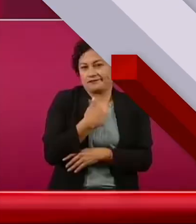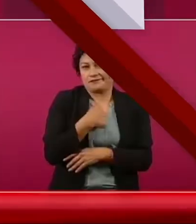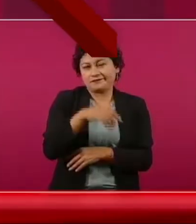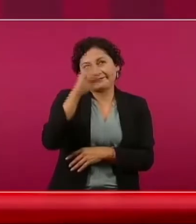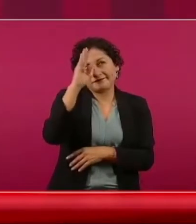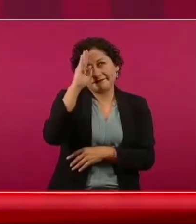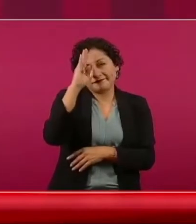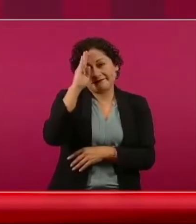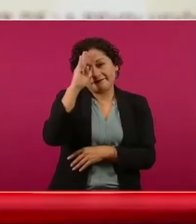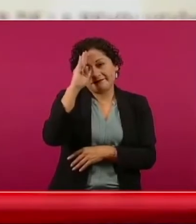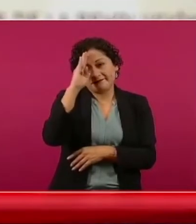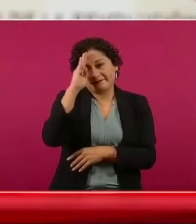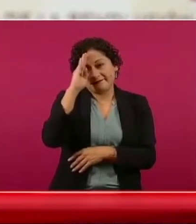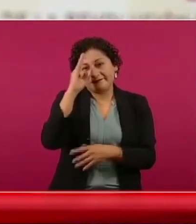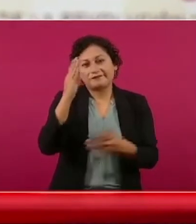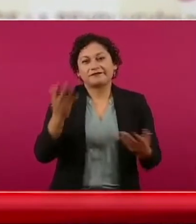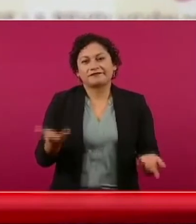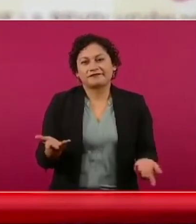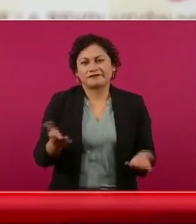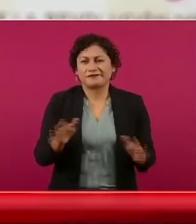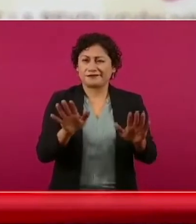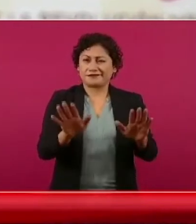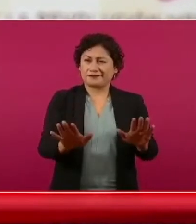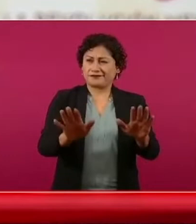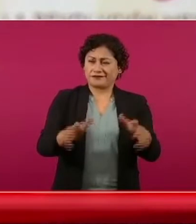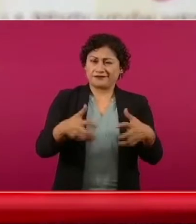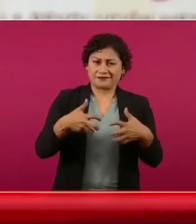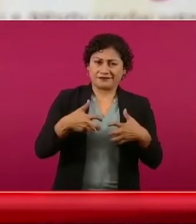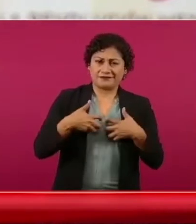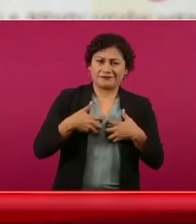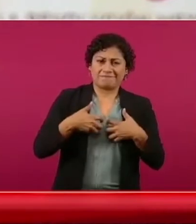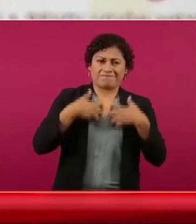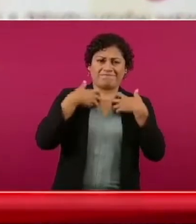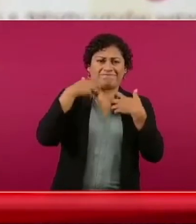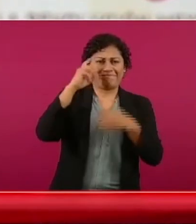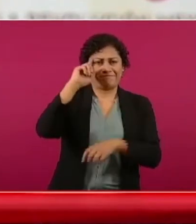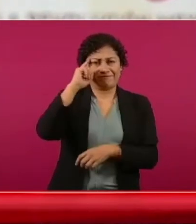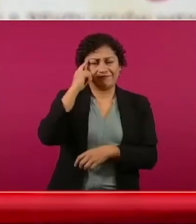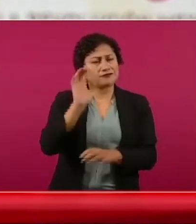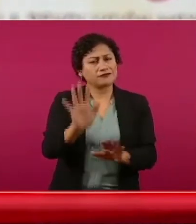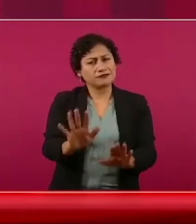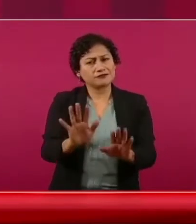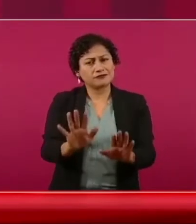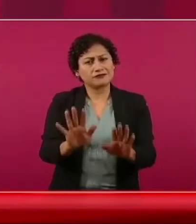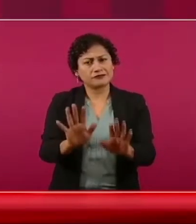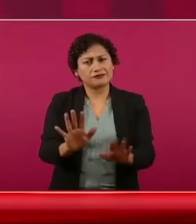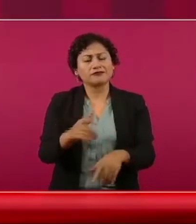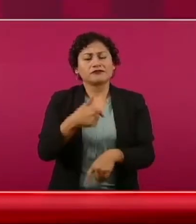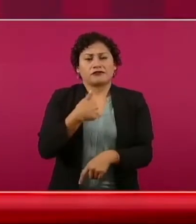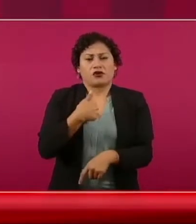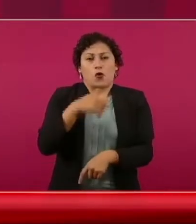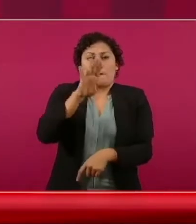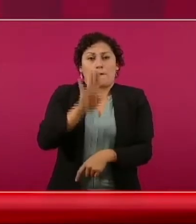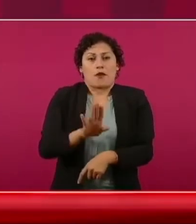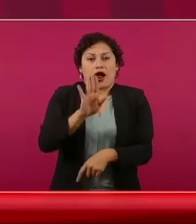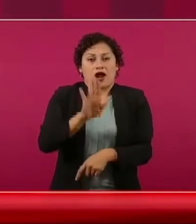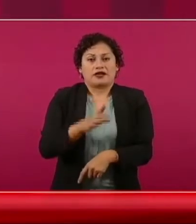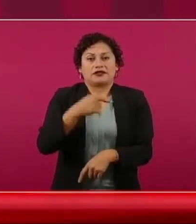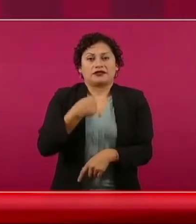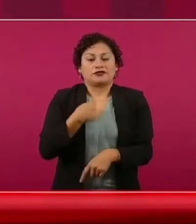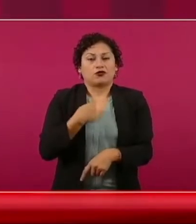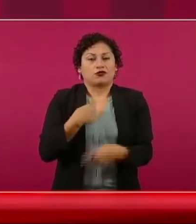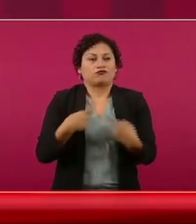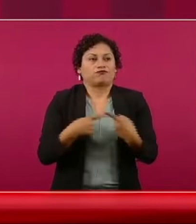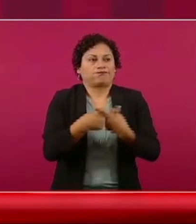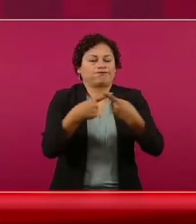contestó no hay que enojarse tanto yo hasta me estoy contradiciendo porque estoy hablando